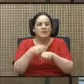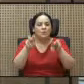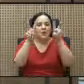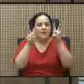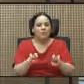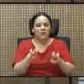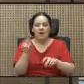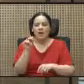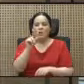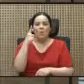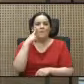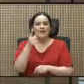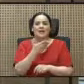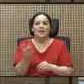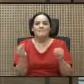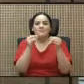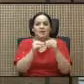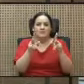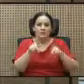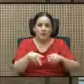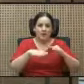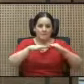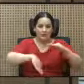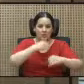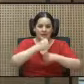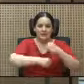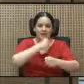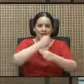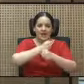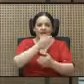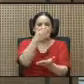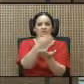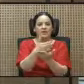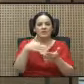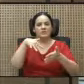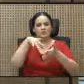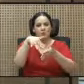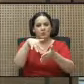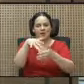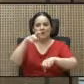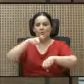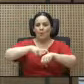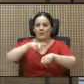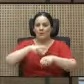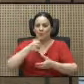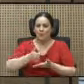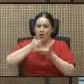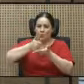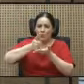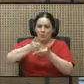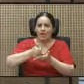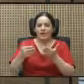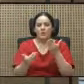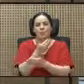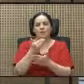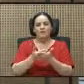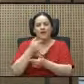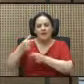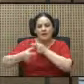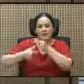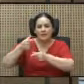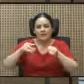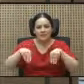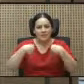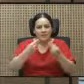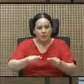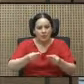No para que más personas menores de edad dejen de estudiar. Es el momento de ayudar a las nuevas generaciones brindándoles